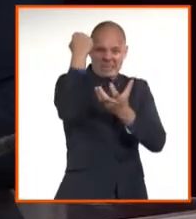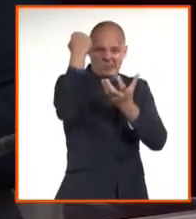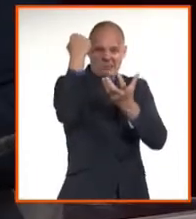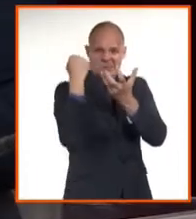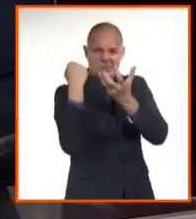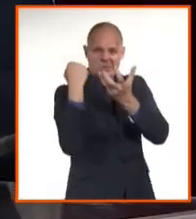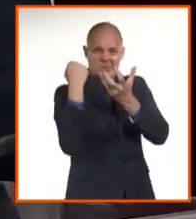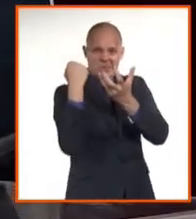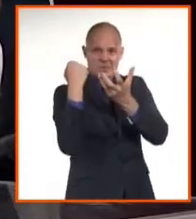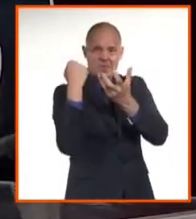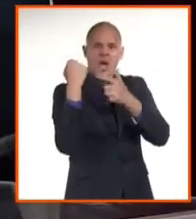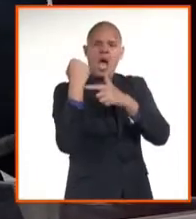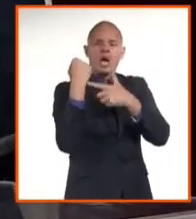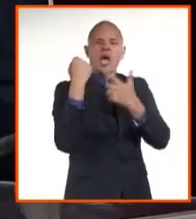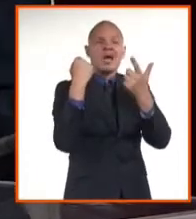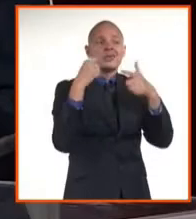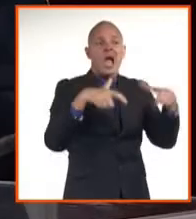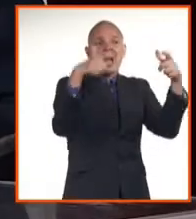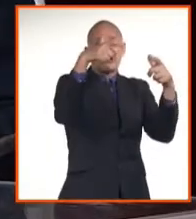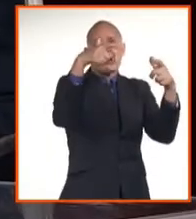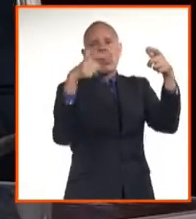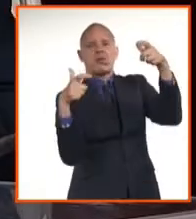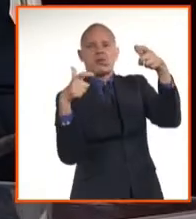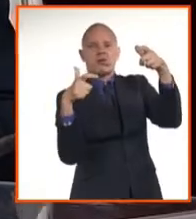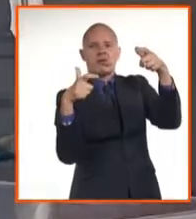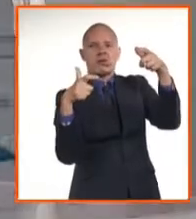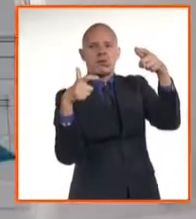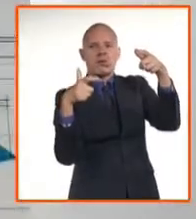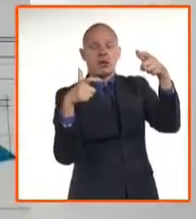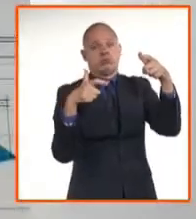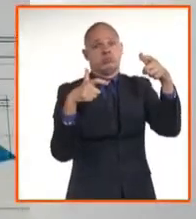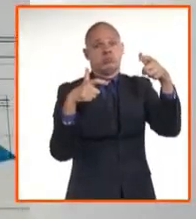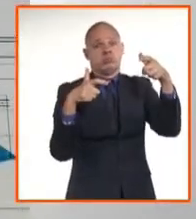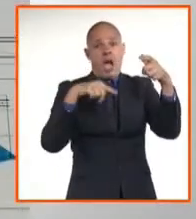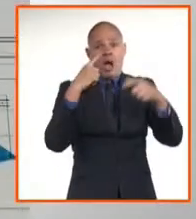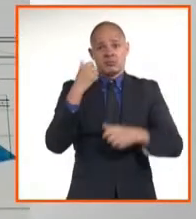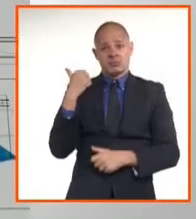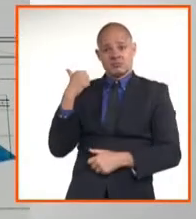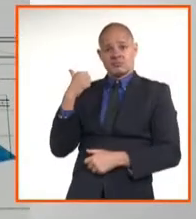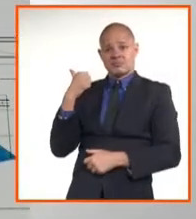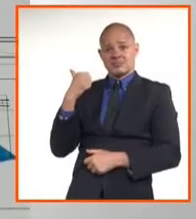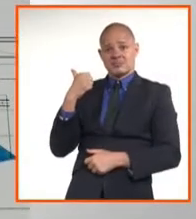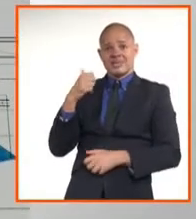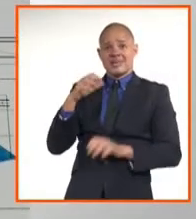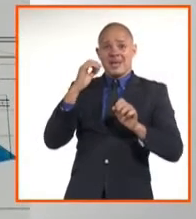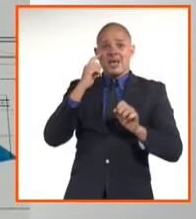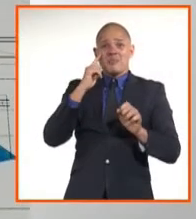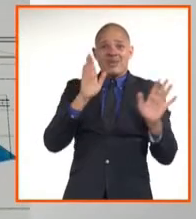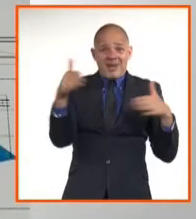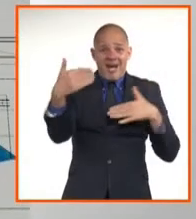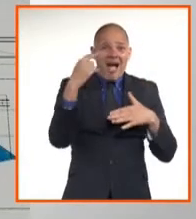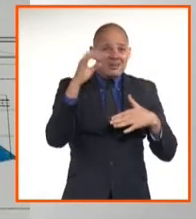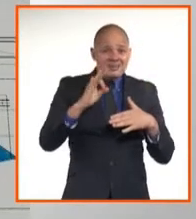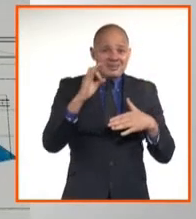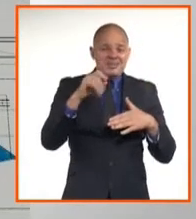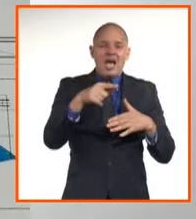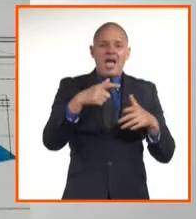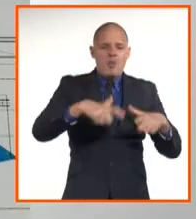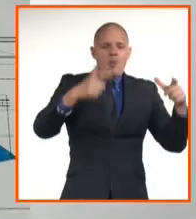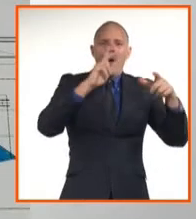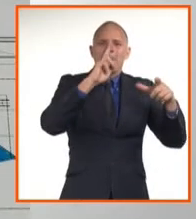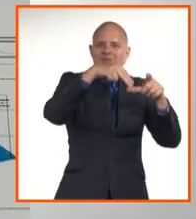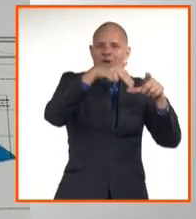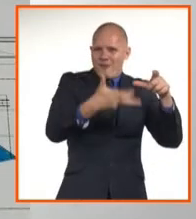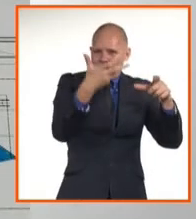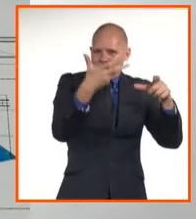Las imágenes también muestran la inclinación que sufrió la caldera como parte de este incendio,